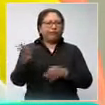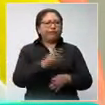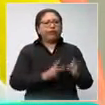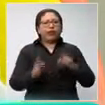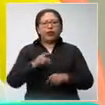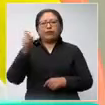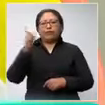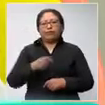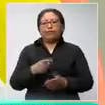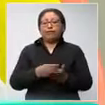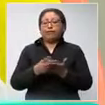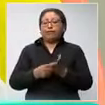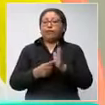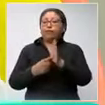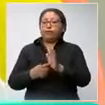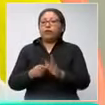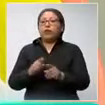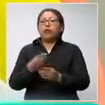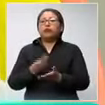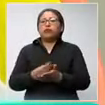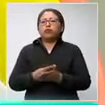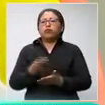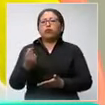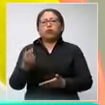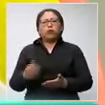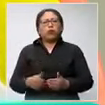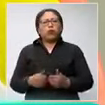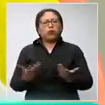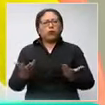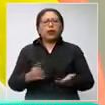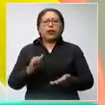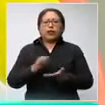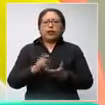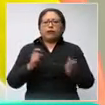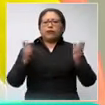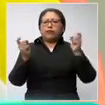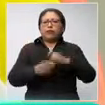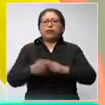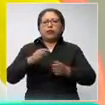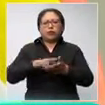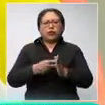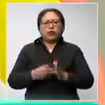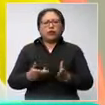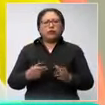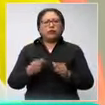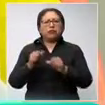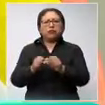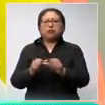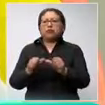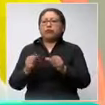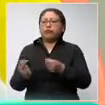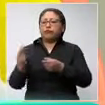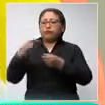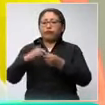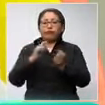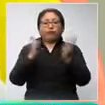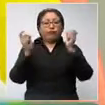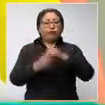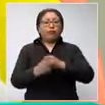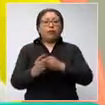en propuesta, en costo, en presupuesto. Esa es la reforma cuando se hace de forma participativa y como la estamos